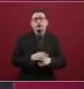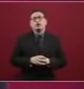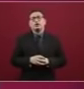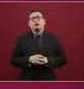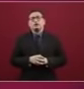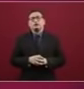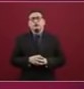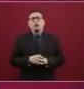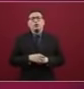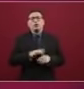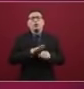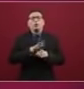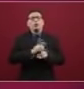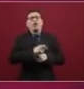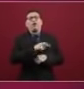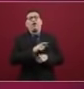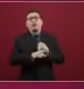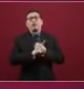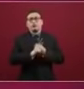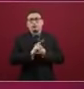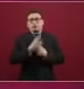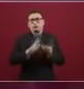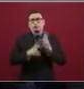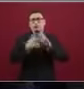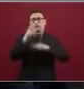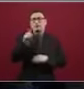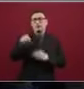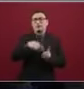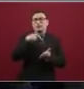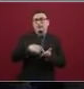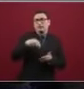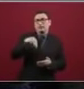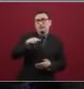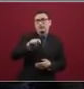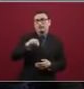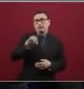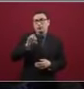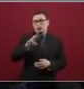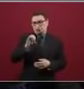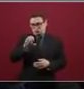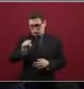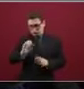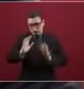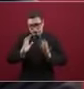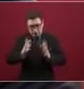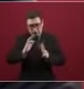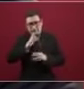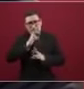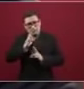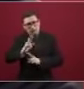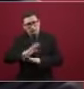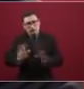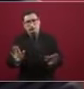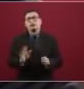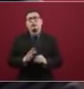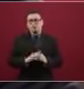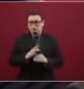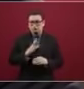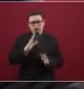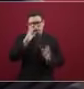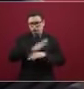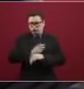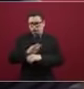algunas huelgas en Matamoros, ya se resolvió y bien, se aumentaron